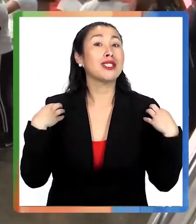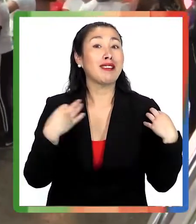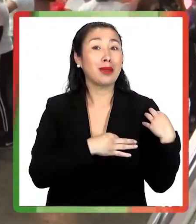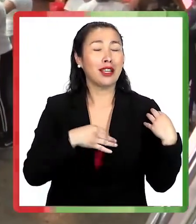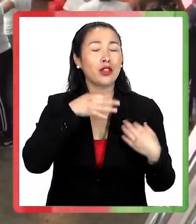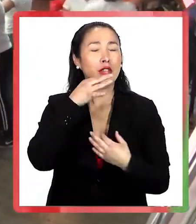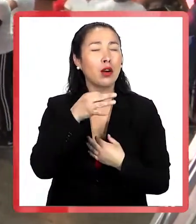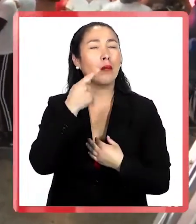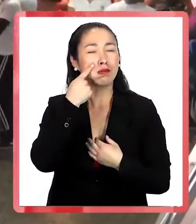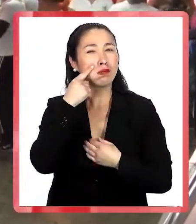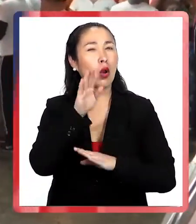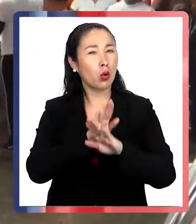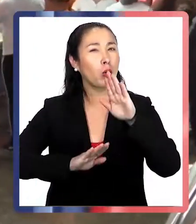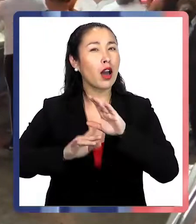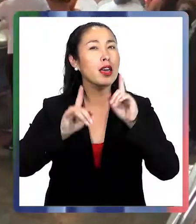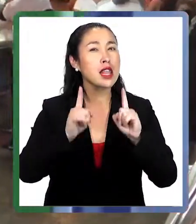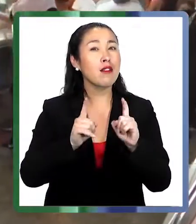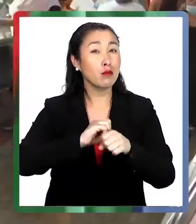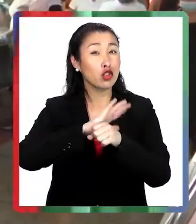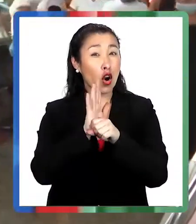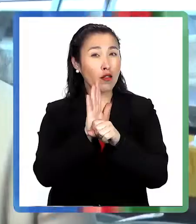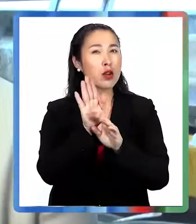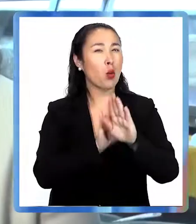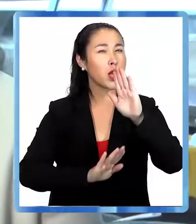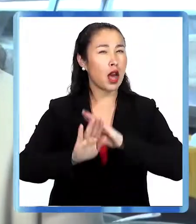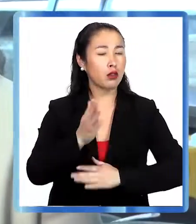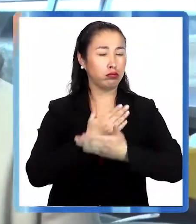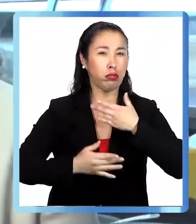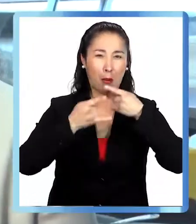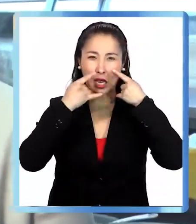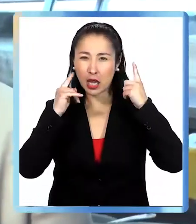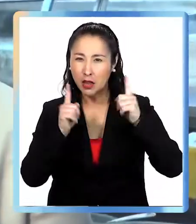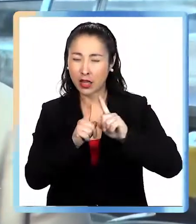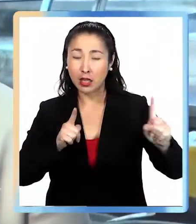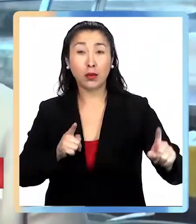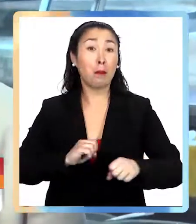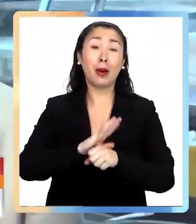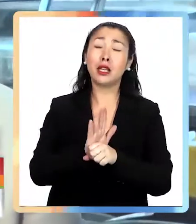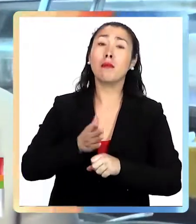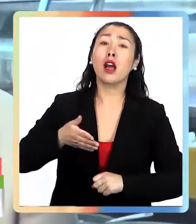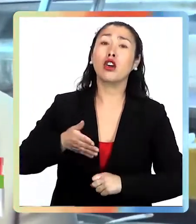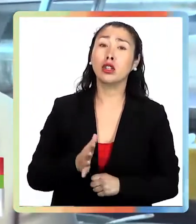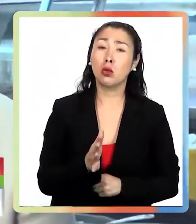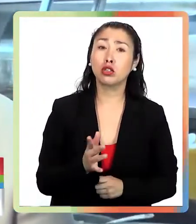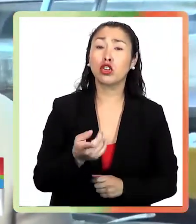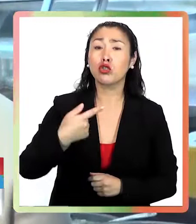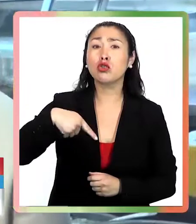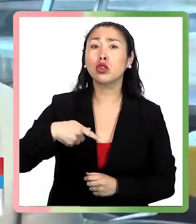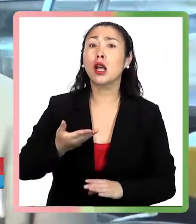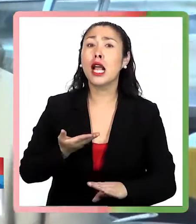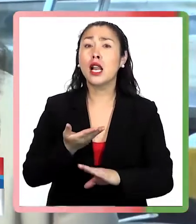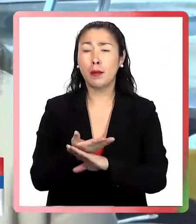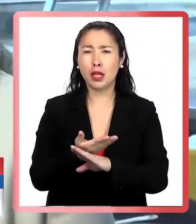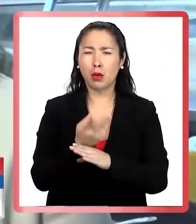que las medidas COVID-19 deben seguir respetándose. La pandemia está presente todavía y por lo tanto una de las cosas que nosotros vinimos